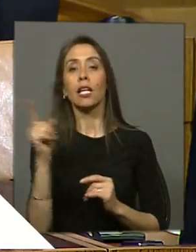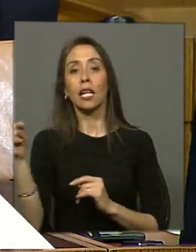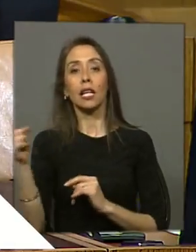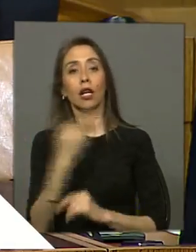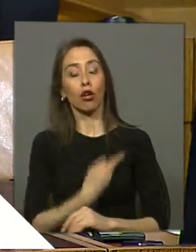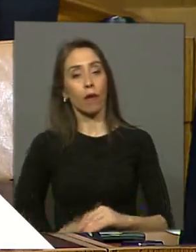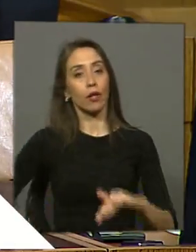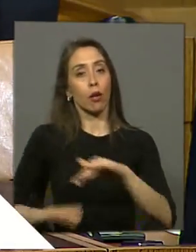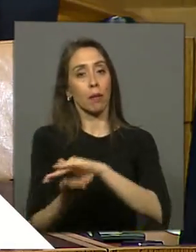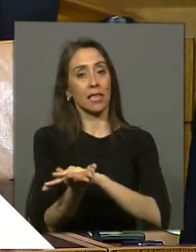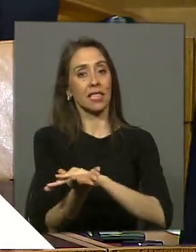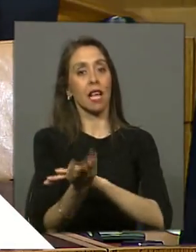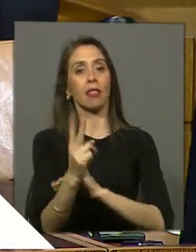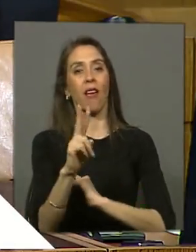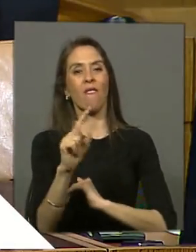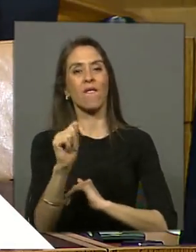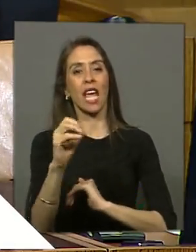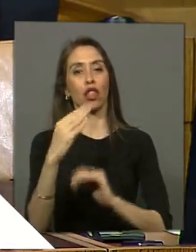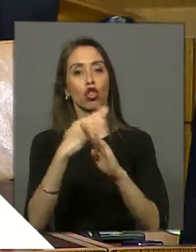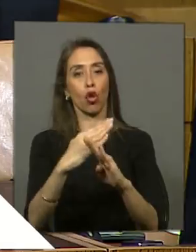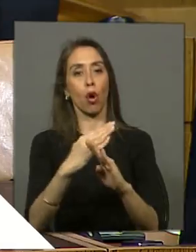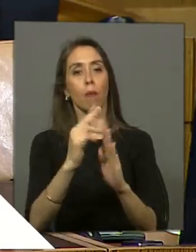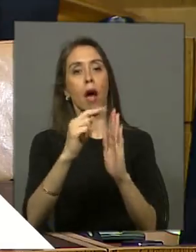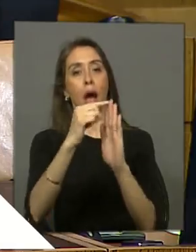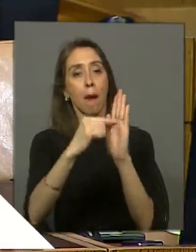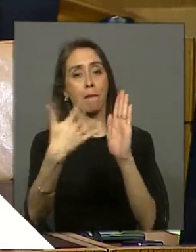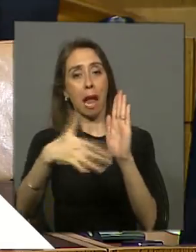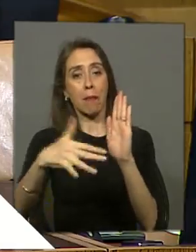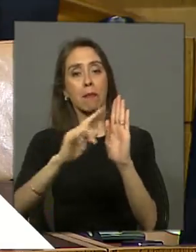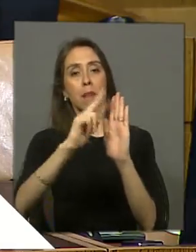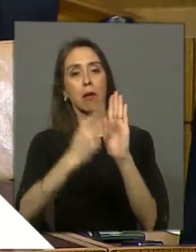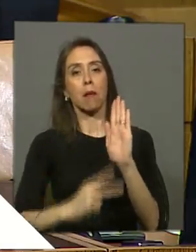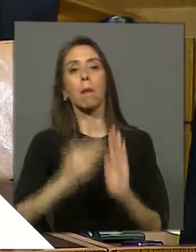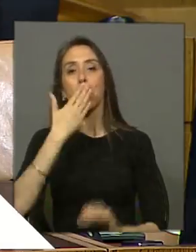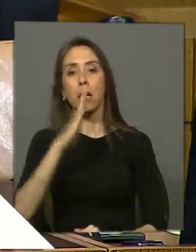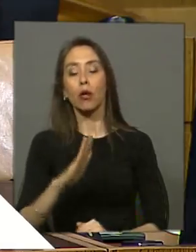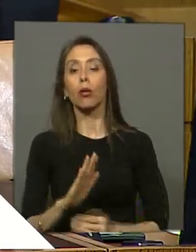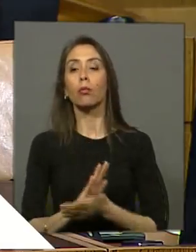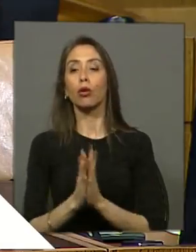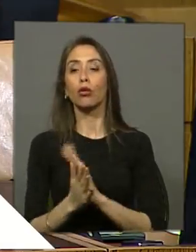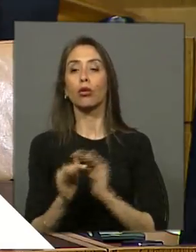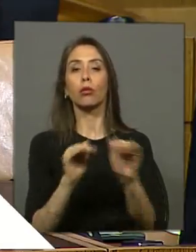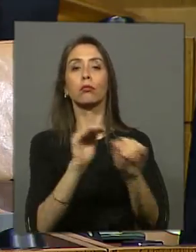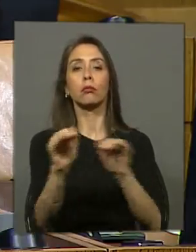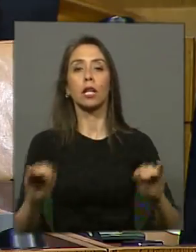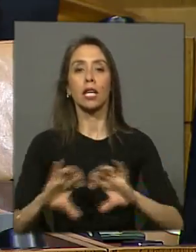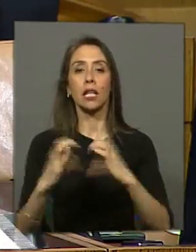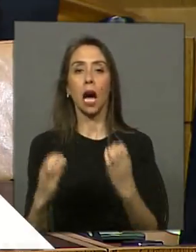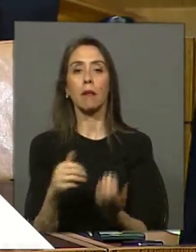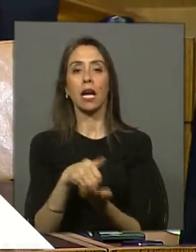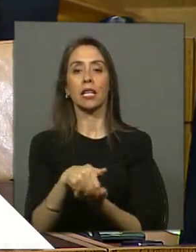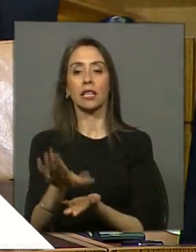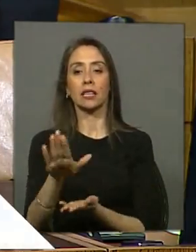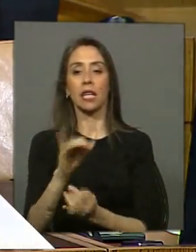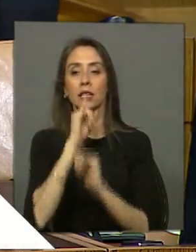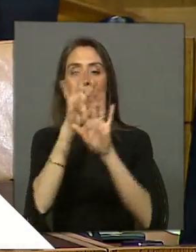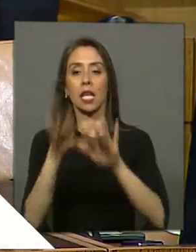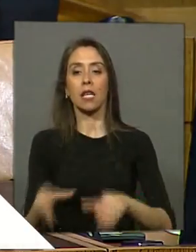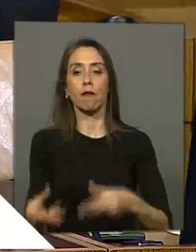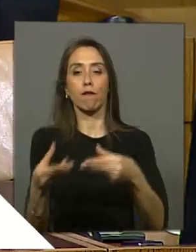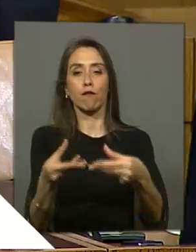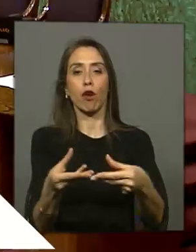que permitiera mejorar todos estos aspectos por lo todo antes señalado yo llamo a esta cámara a rechazar el informe de la comisión